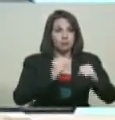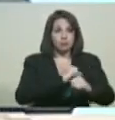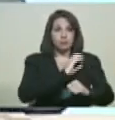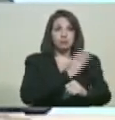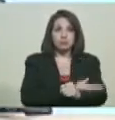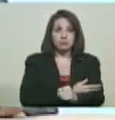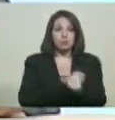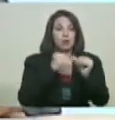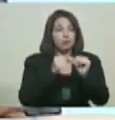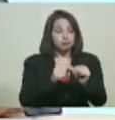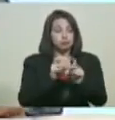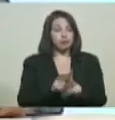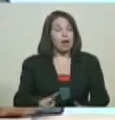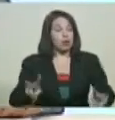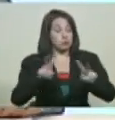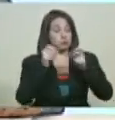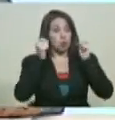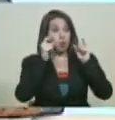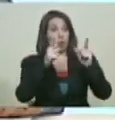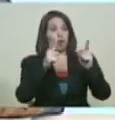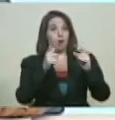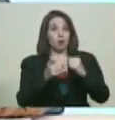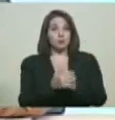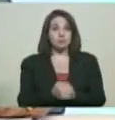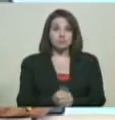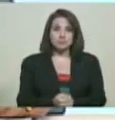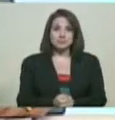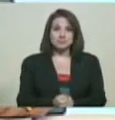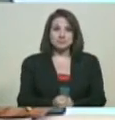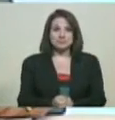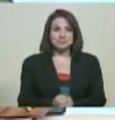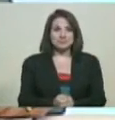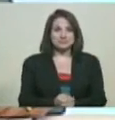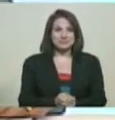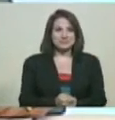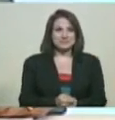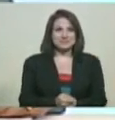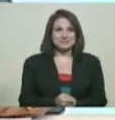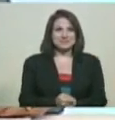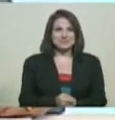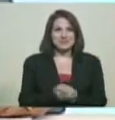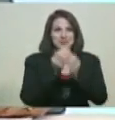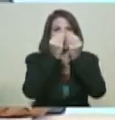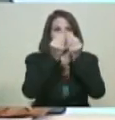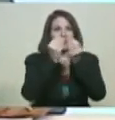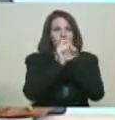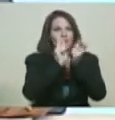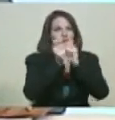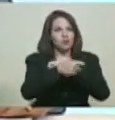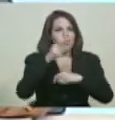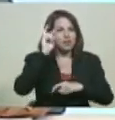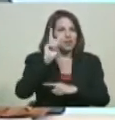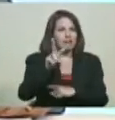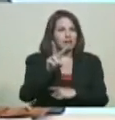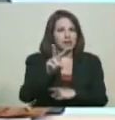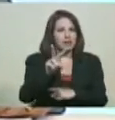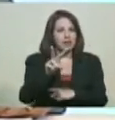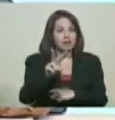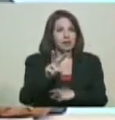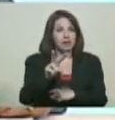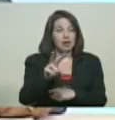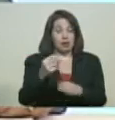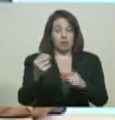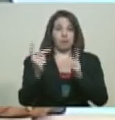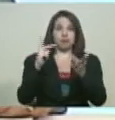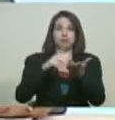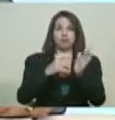dios que es sorprendido y además muy motivado porque ustedes entenderán que estando en el ojo del huracán en el